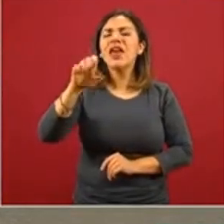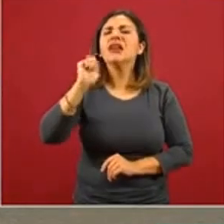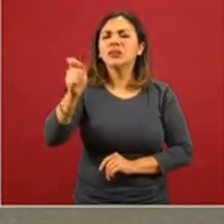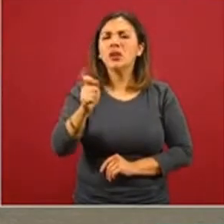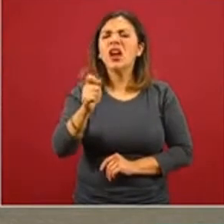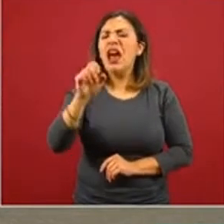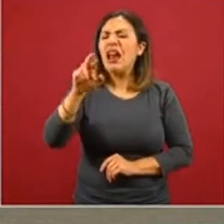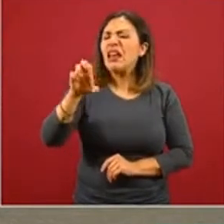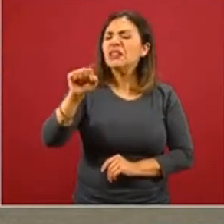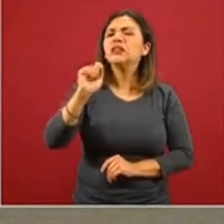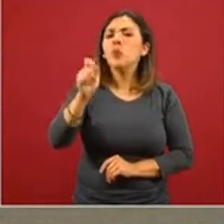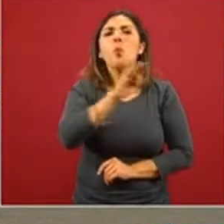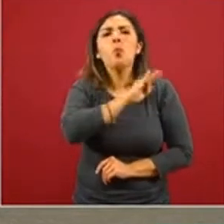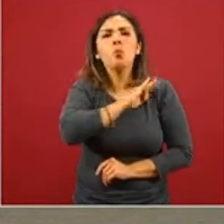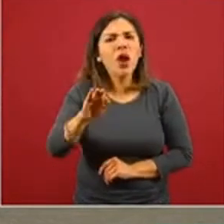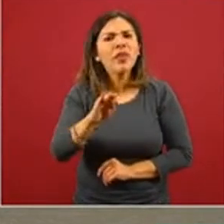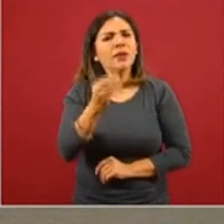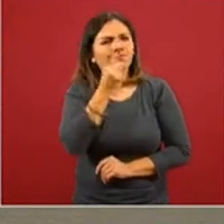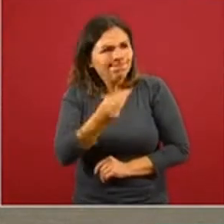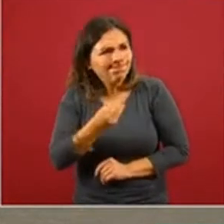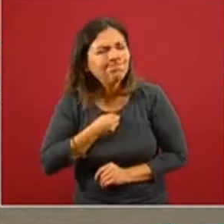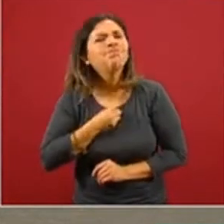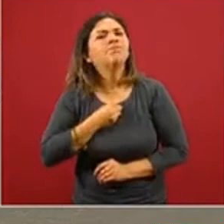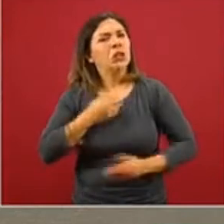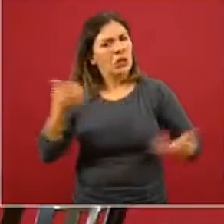capacidad de adaptarse ante la adversidad,